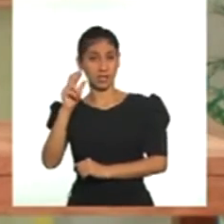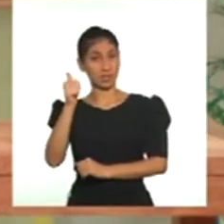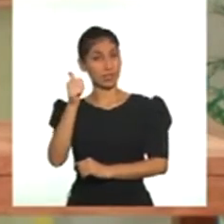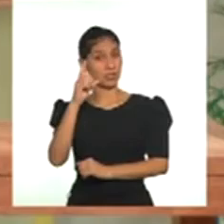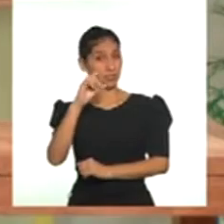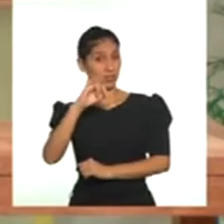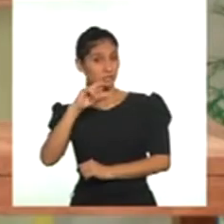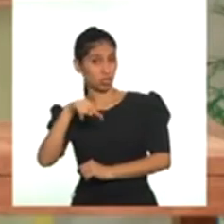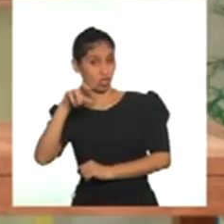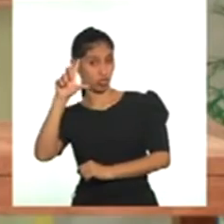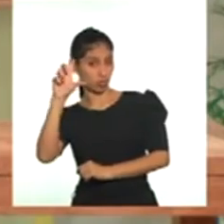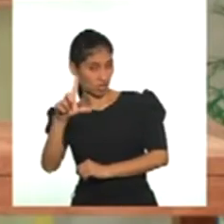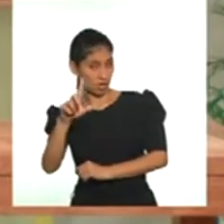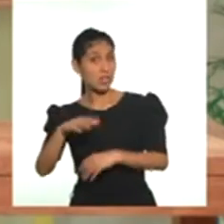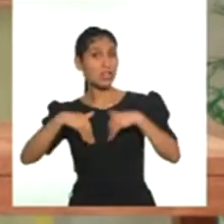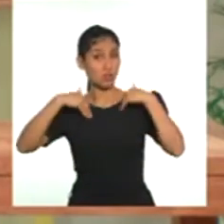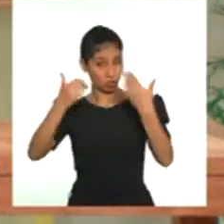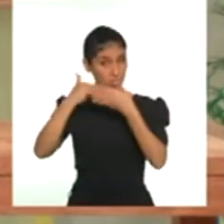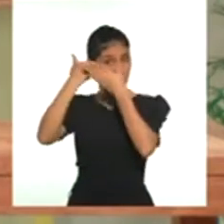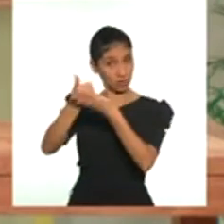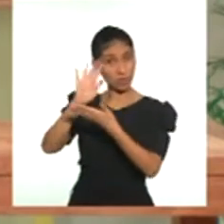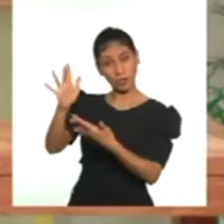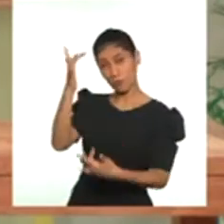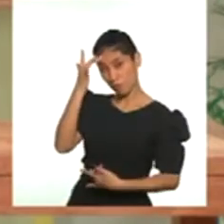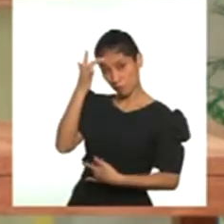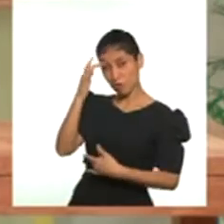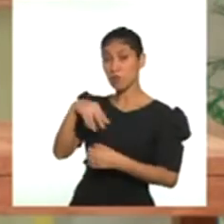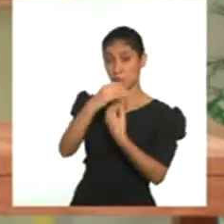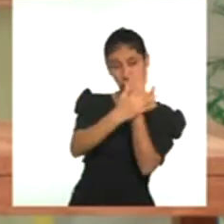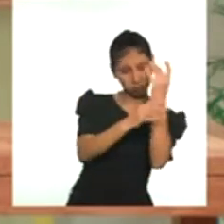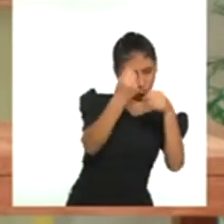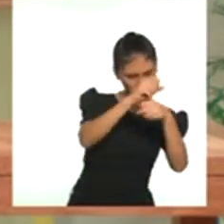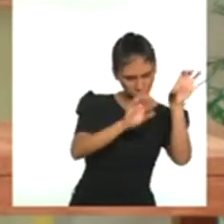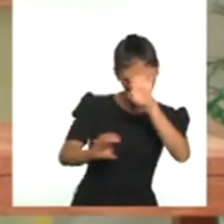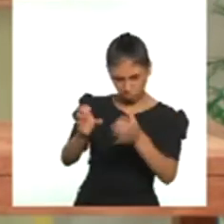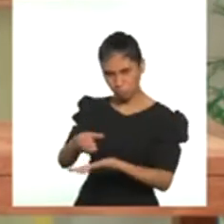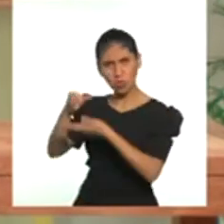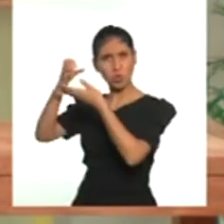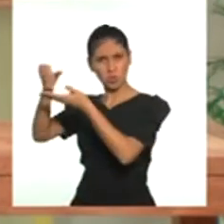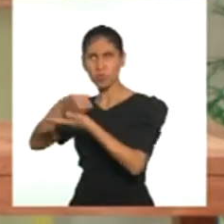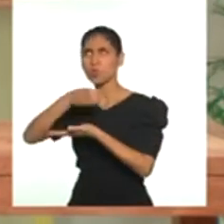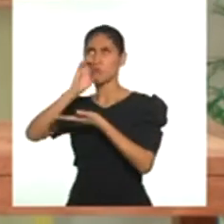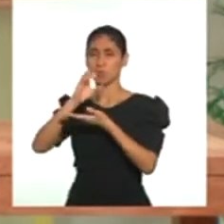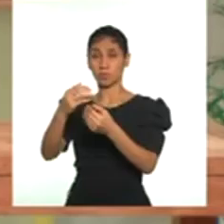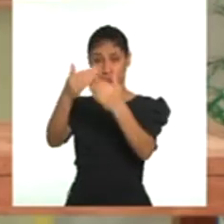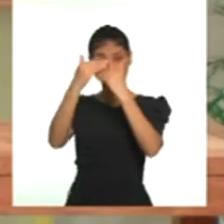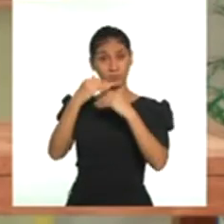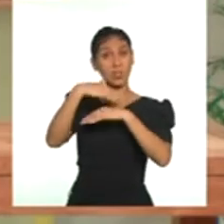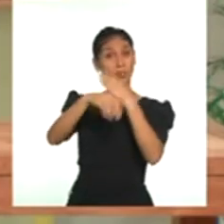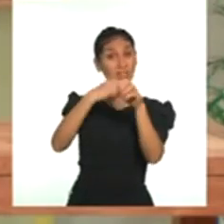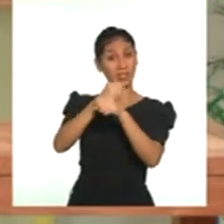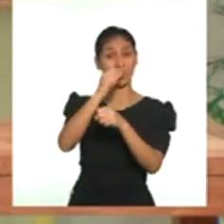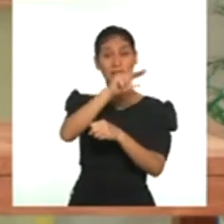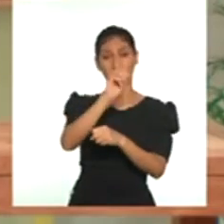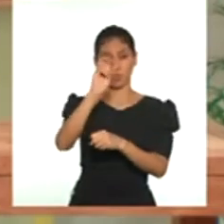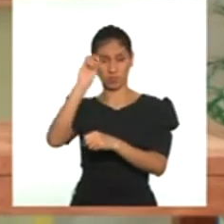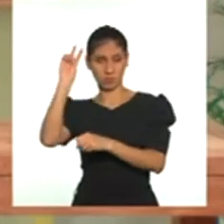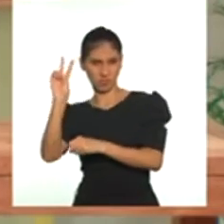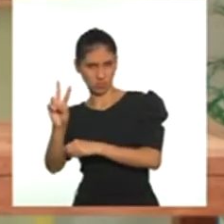podrían hacer frente a las enfermedades. Por esas y otras razones, en el año 2002 el Estado peruano promulgó la